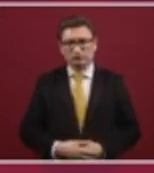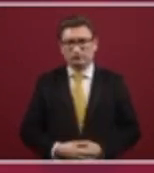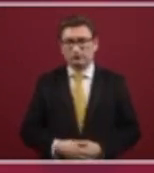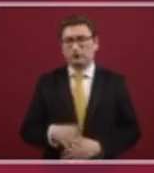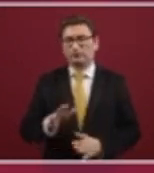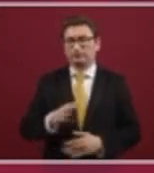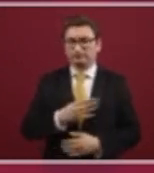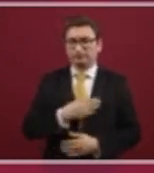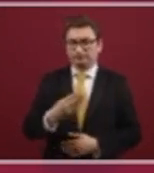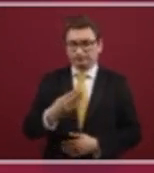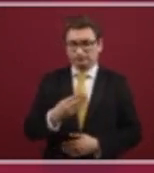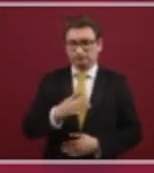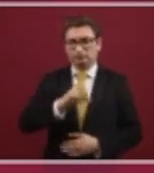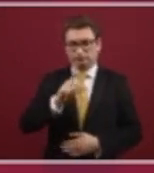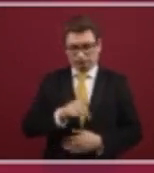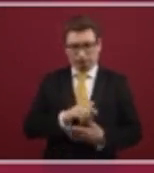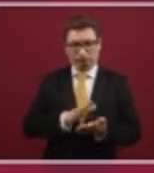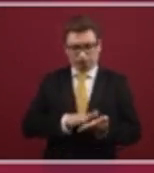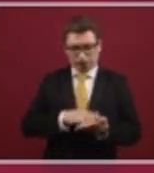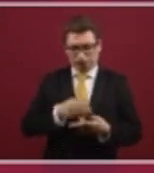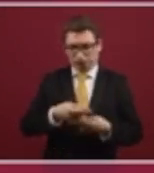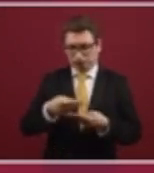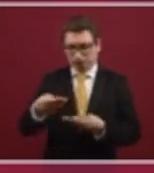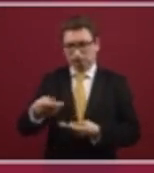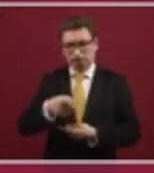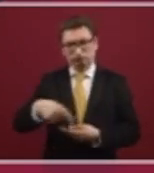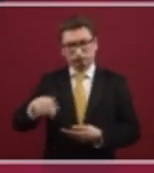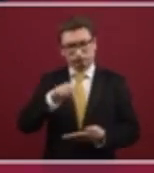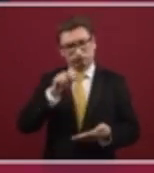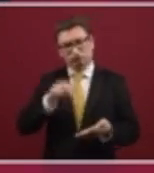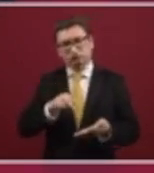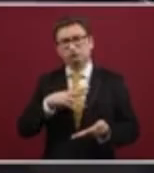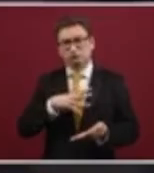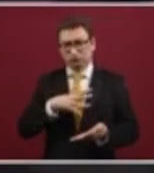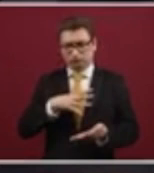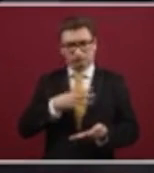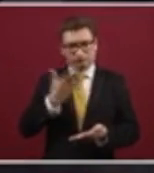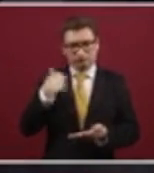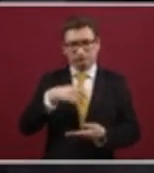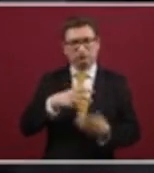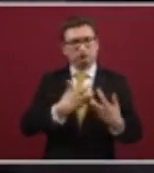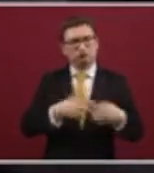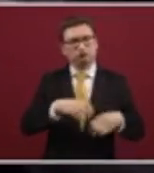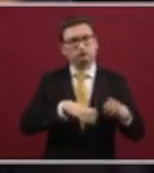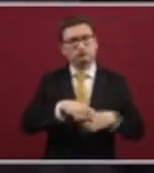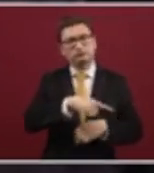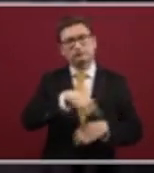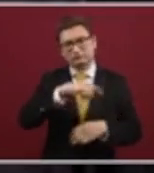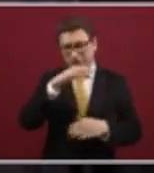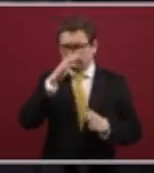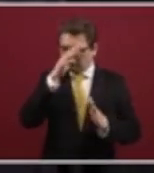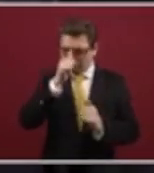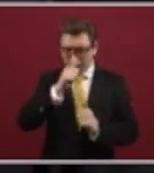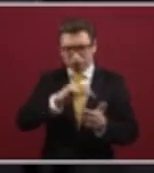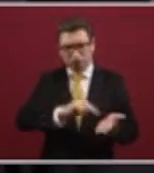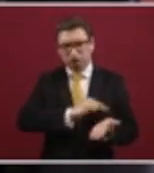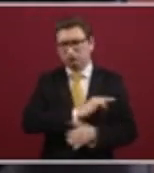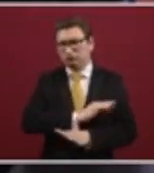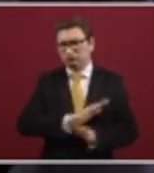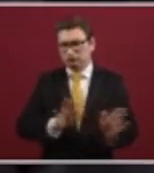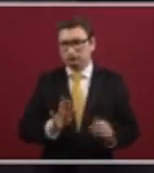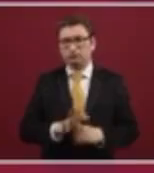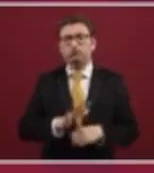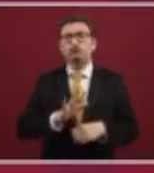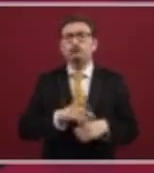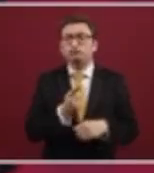Bueno, les vamos a entregar el acuerdo firmado con los empresarios, porque si se